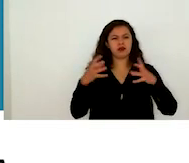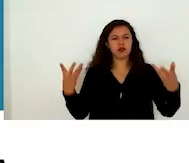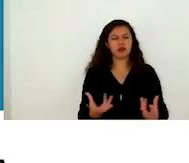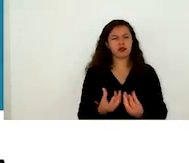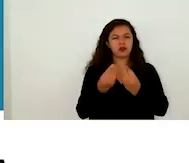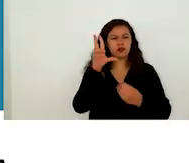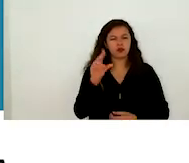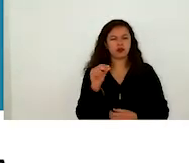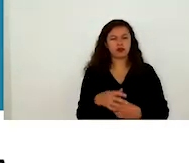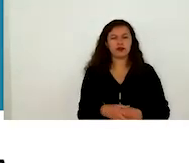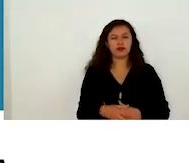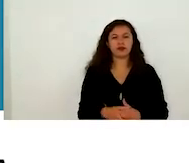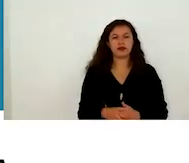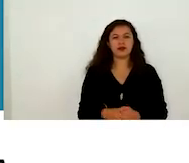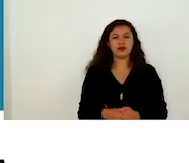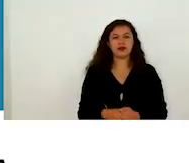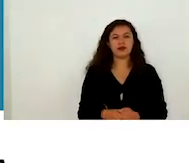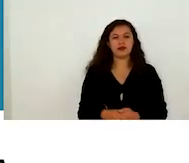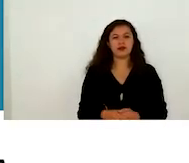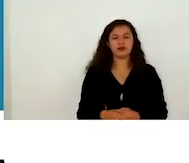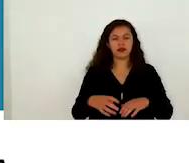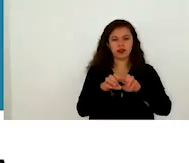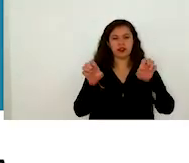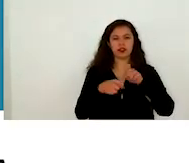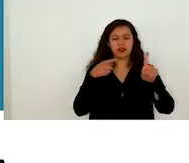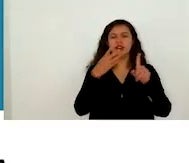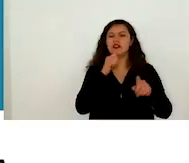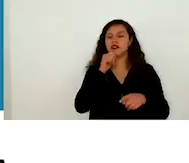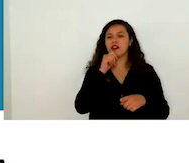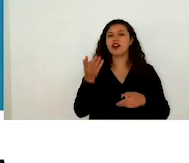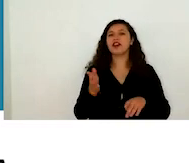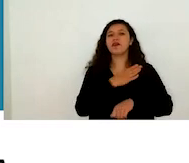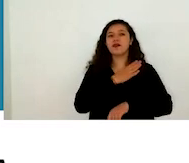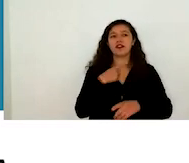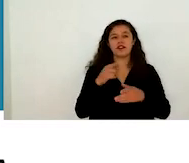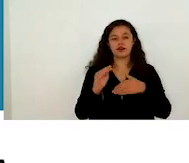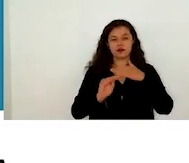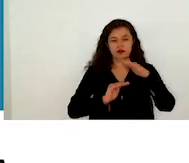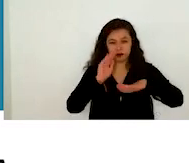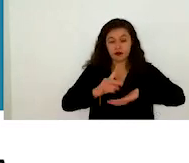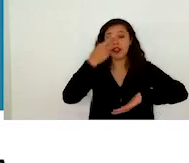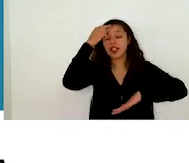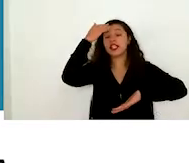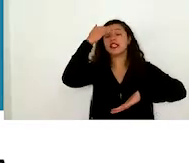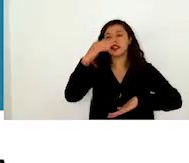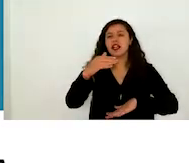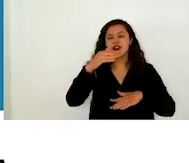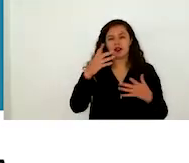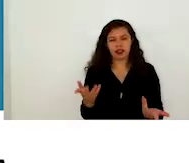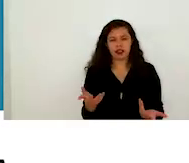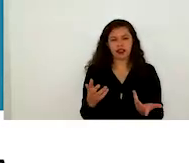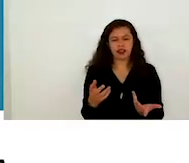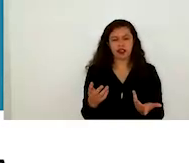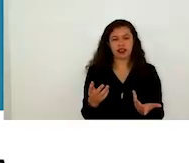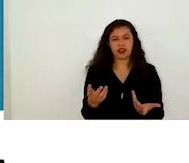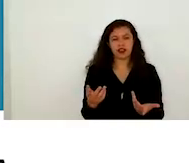también llegamos atrás parte de los equipos pero este vuelo que adelantamos un poco debemos de saber si en efecto sí